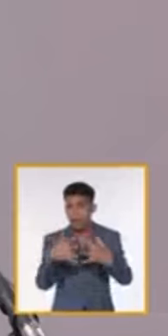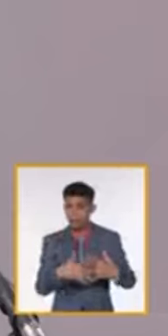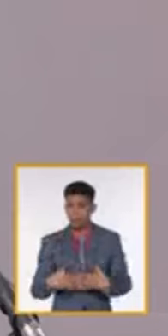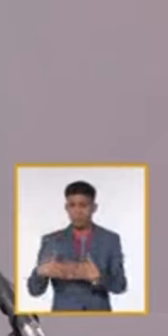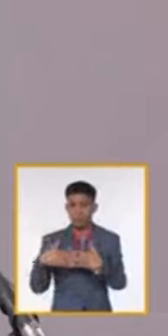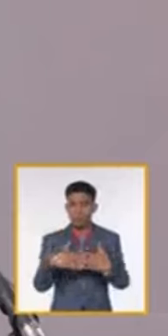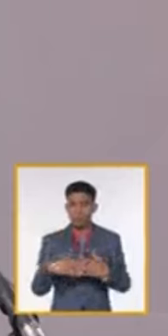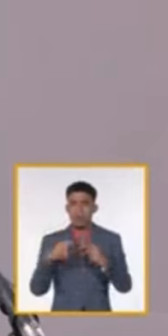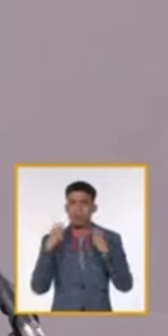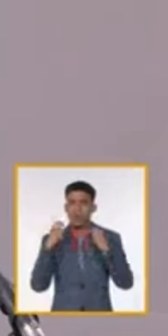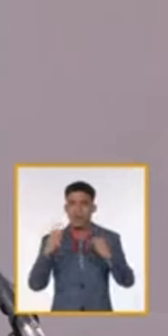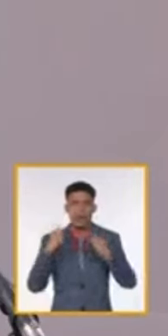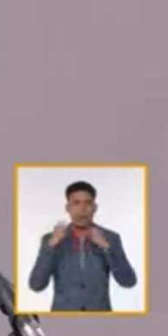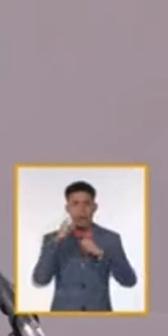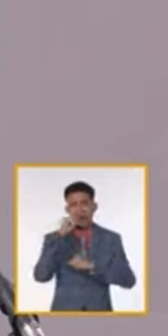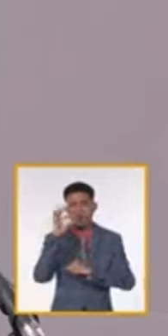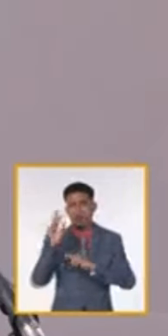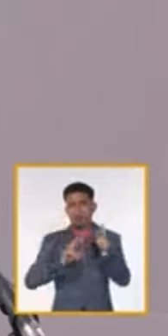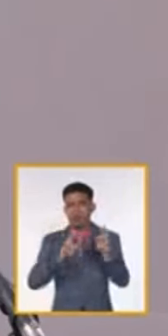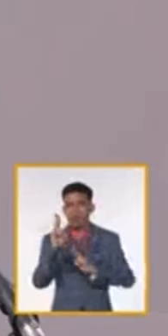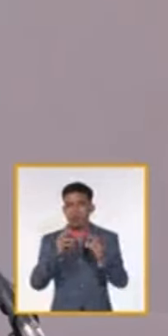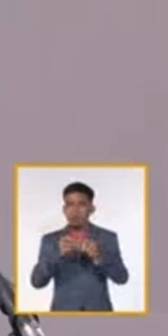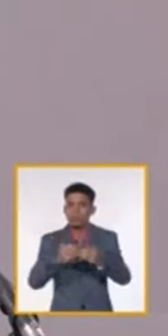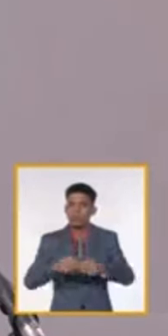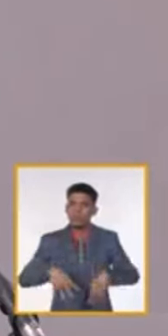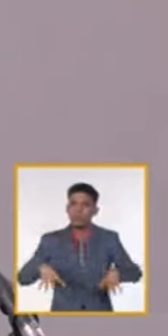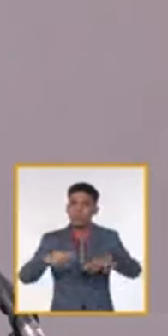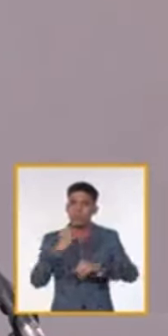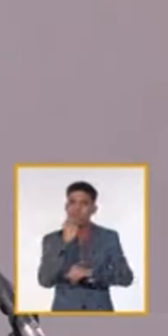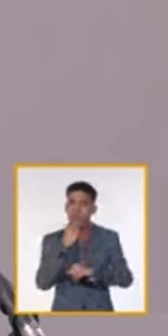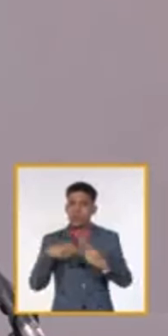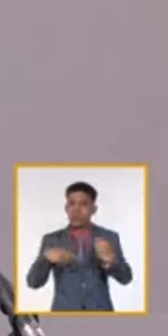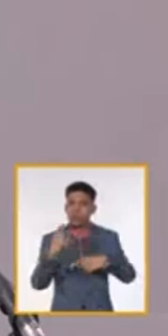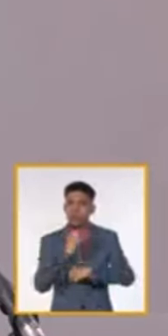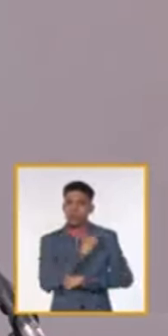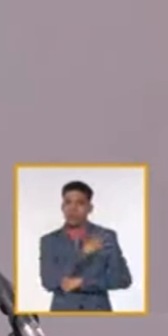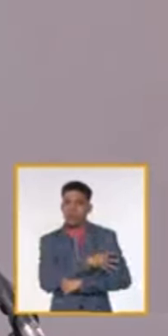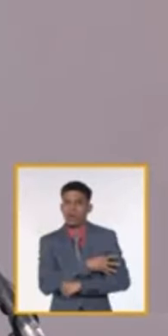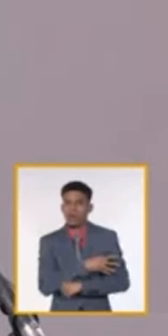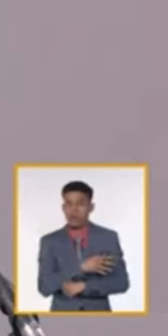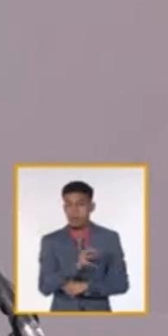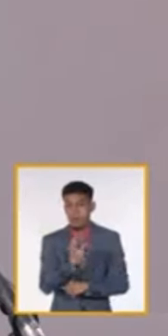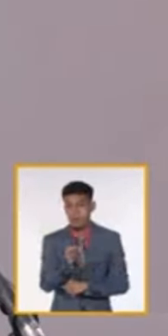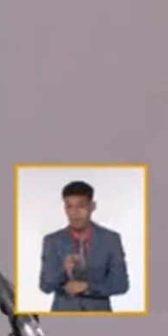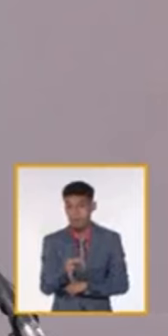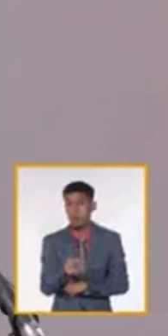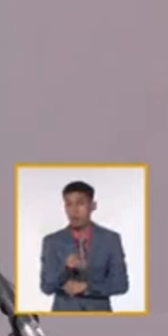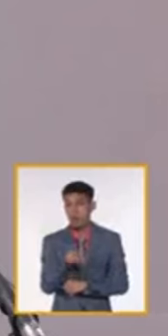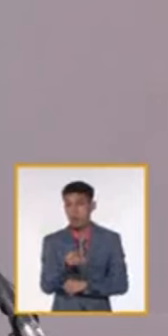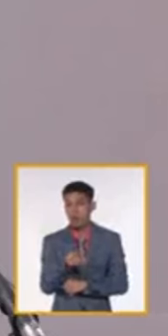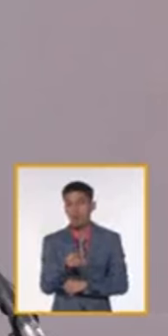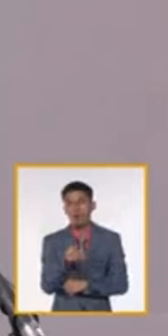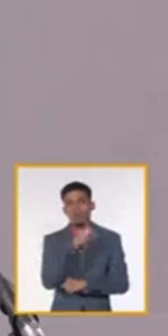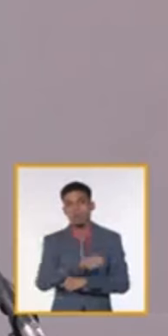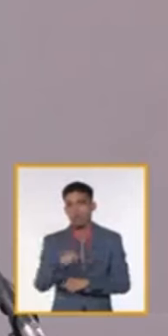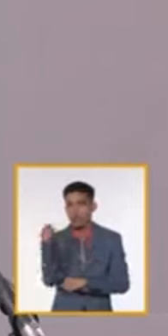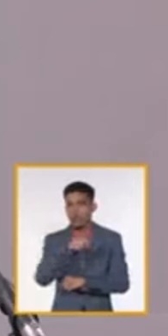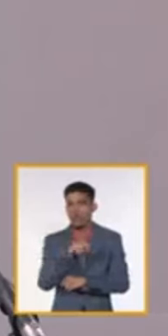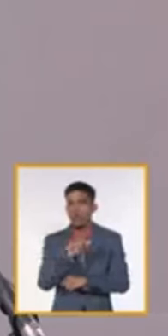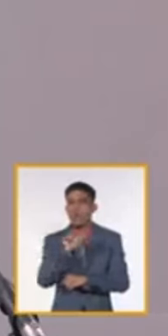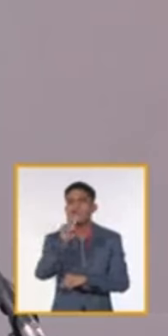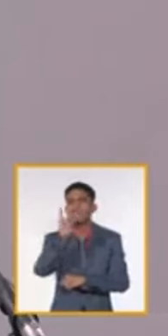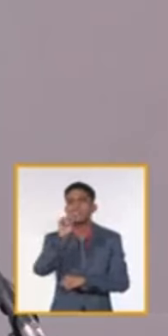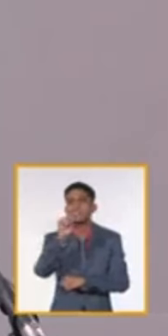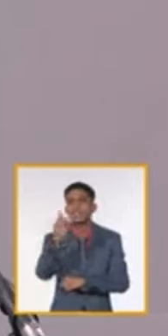casos deportados, en otros casos se les ha prohibido inclusive recibir una visa para el ESTA, para